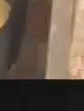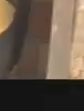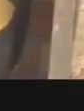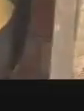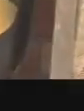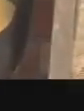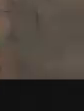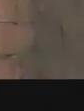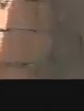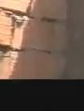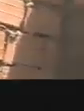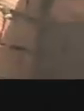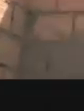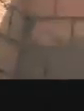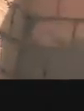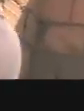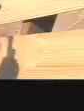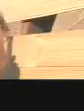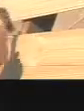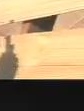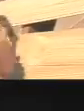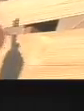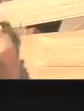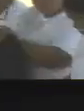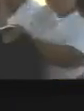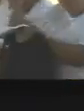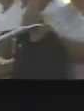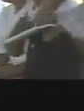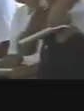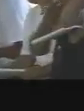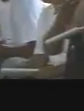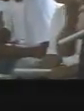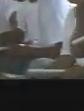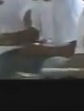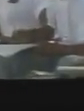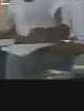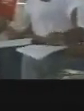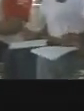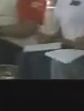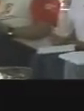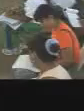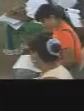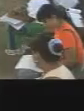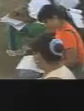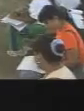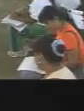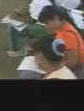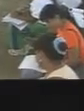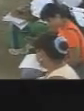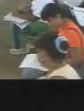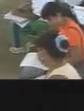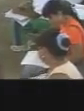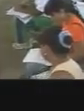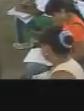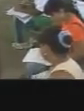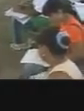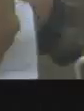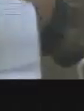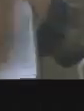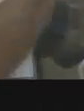y necesaria. El objetivo ahora es enfrentar todas las distorsiones y tergiversaciones que la industria